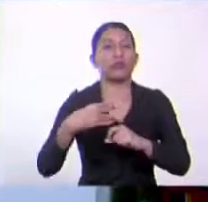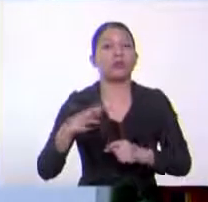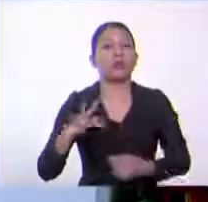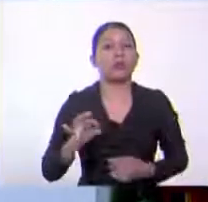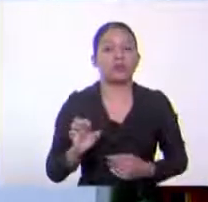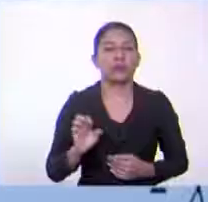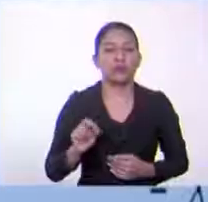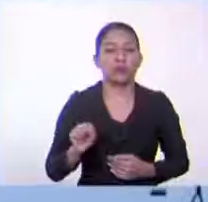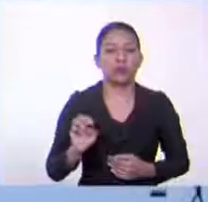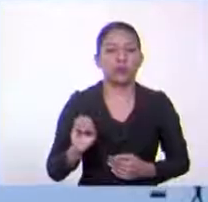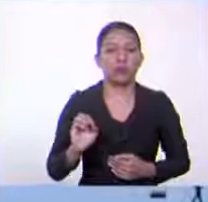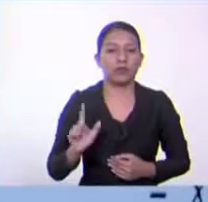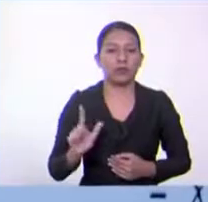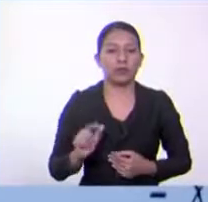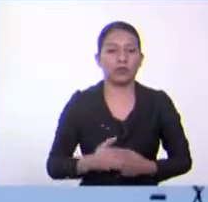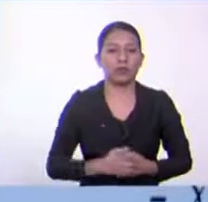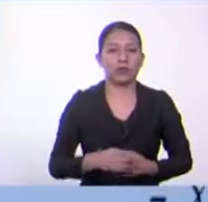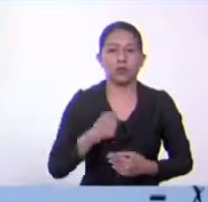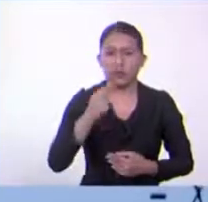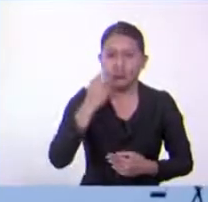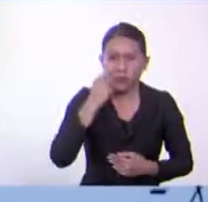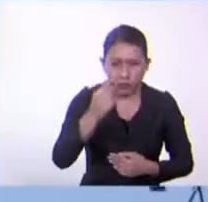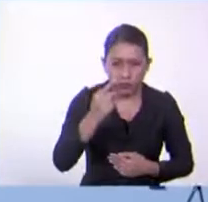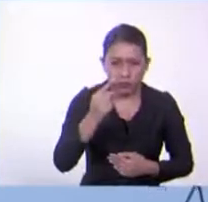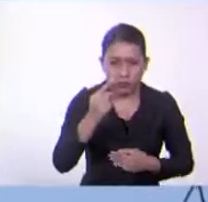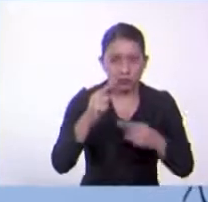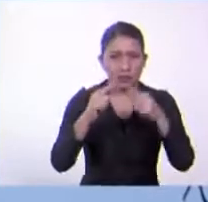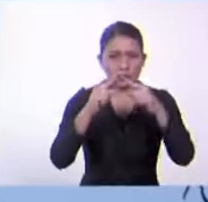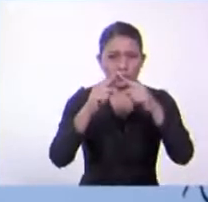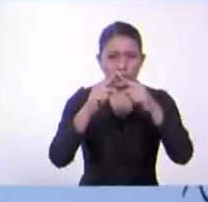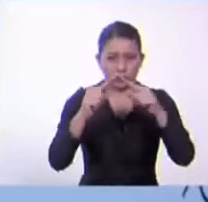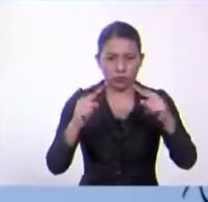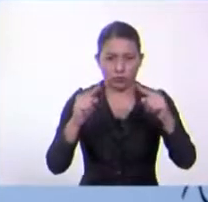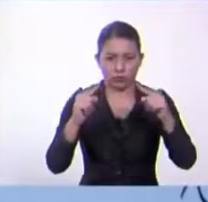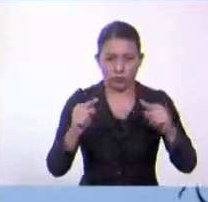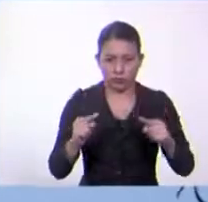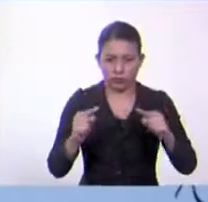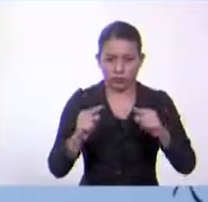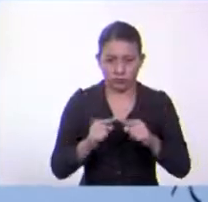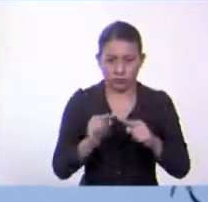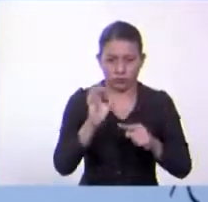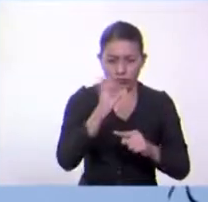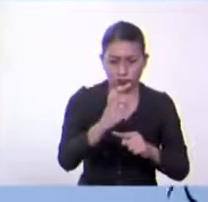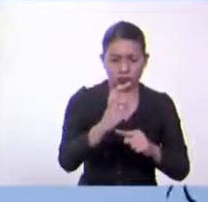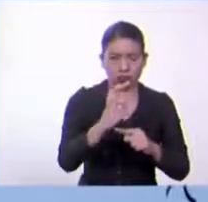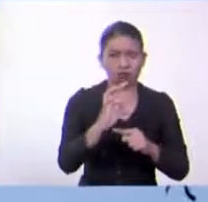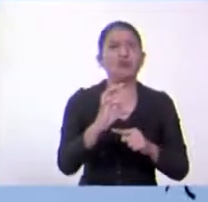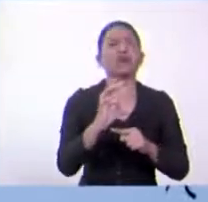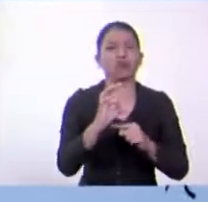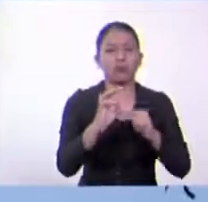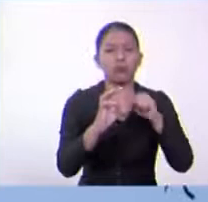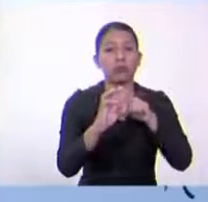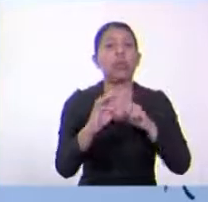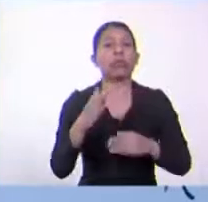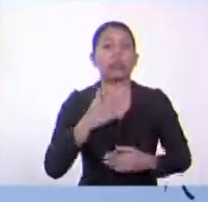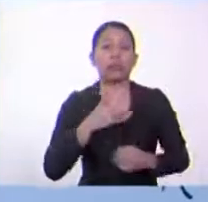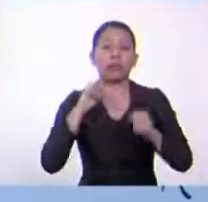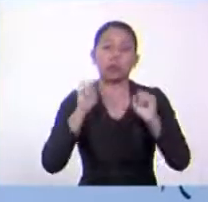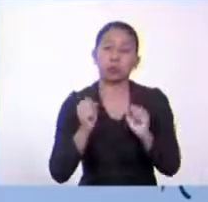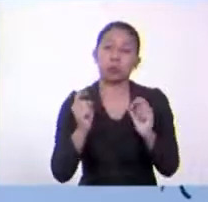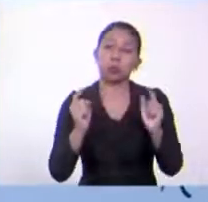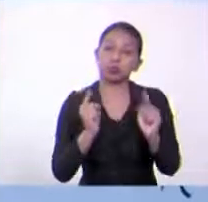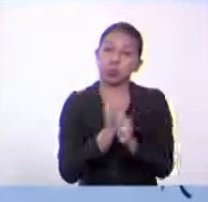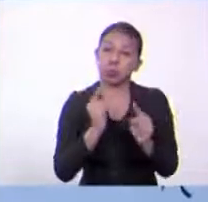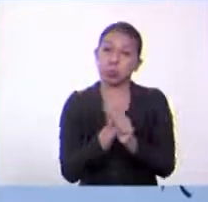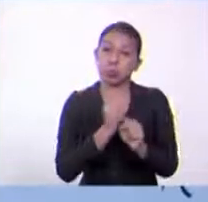fenol. Aquí puede ir este compuesto, este fenol, puede también sufrir sustituciones en los